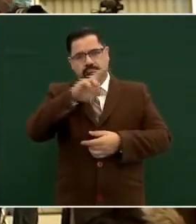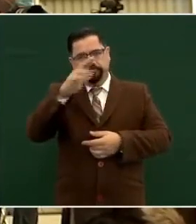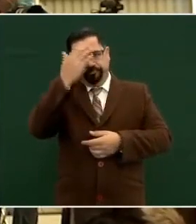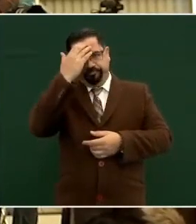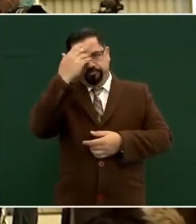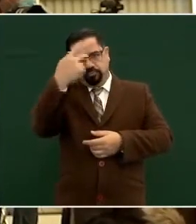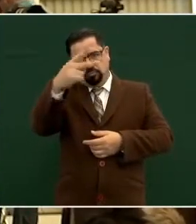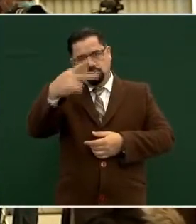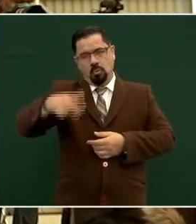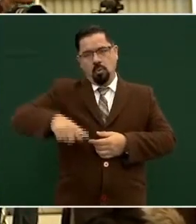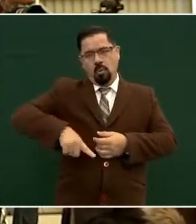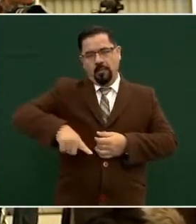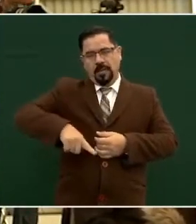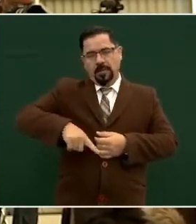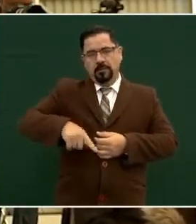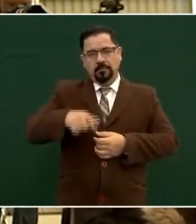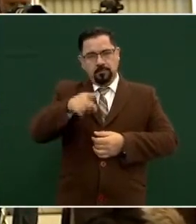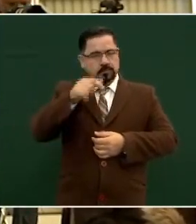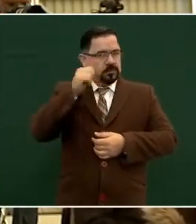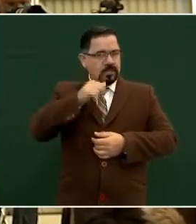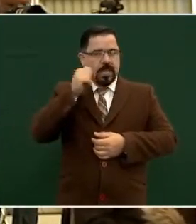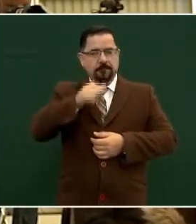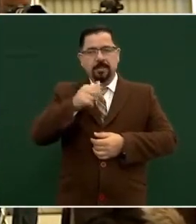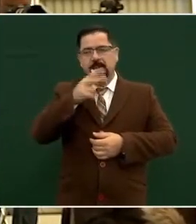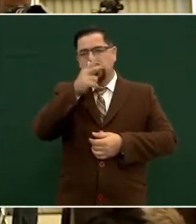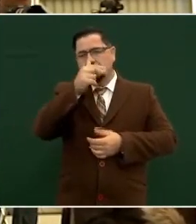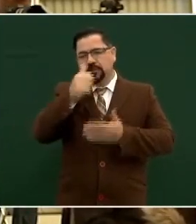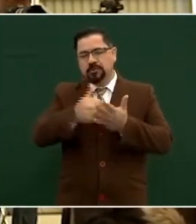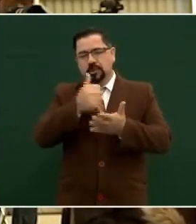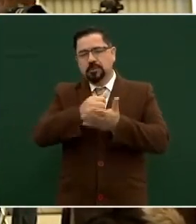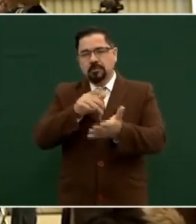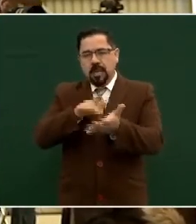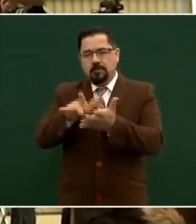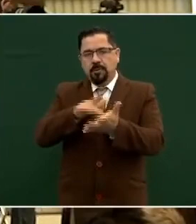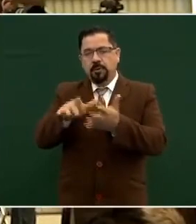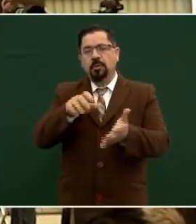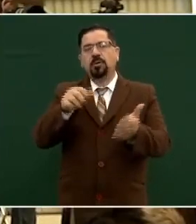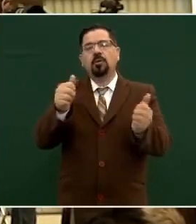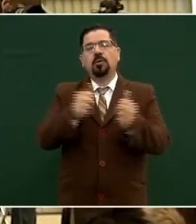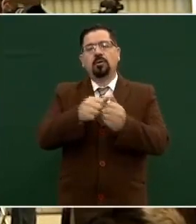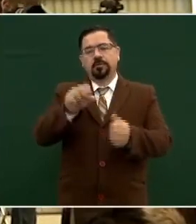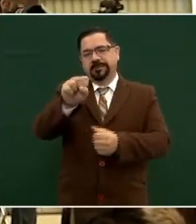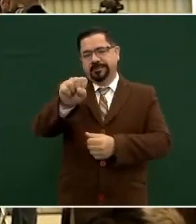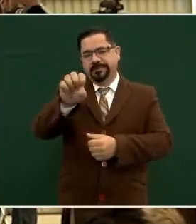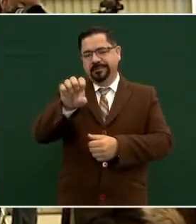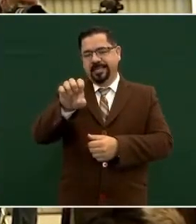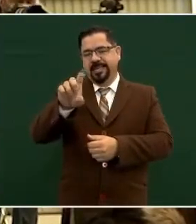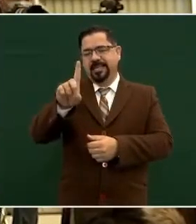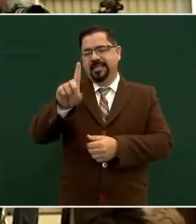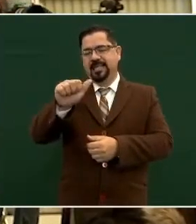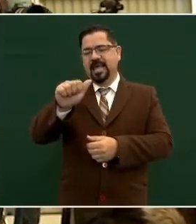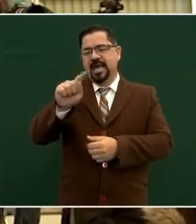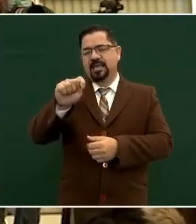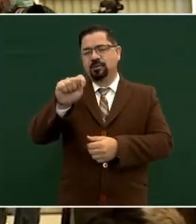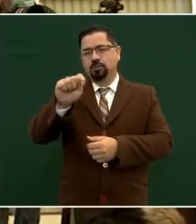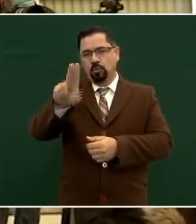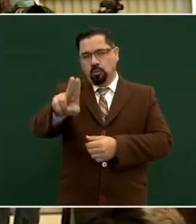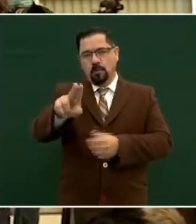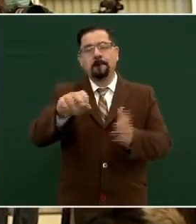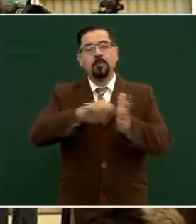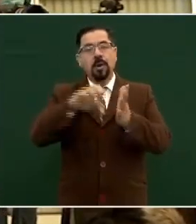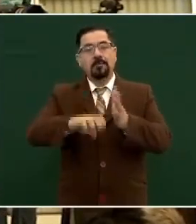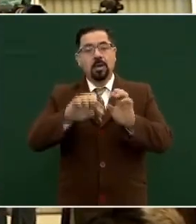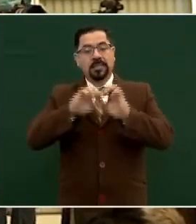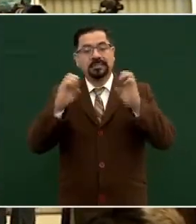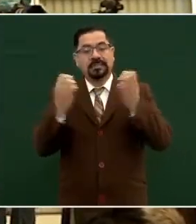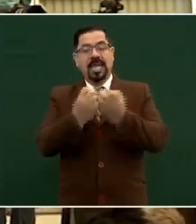se ha empeñado en apoyar a Hermosillo. La SEDATU, a cargo de Román Meyer, ha estado trabajando en el estadio Héctor Espino, que